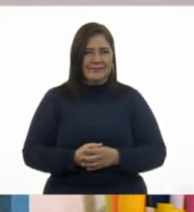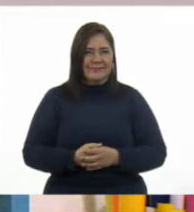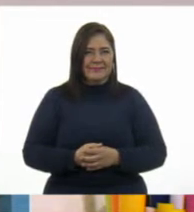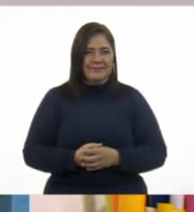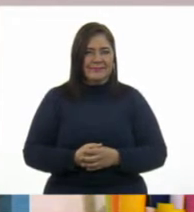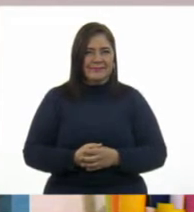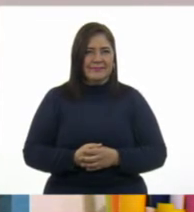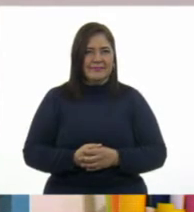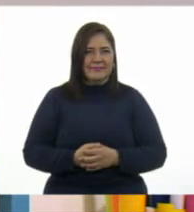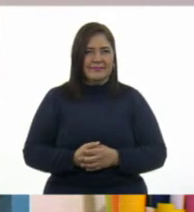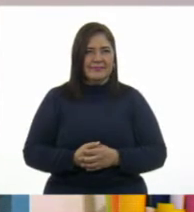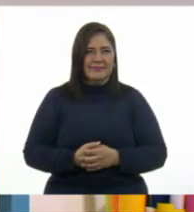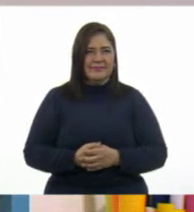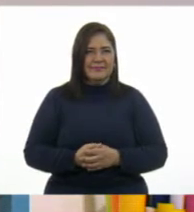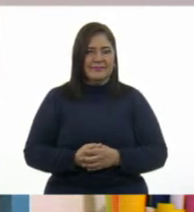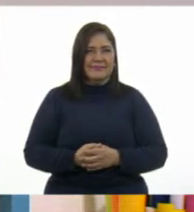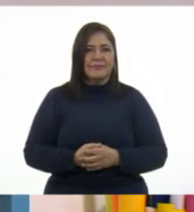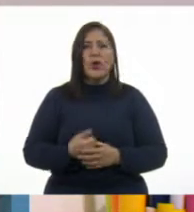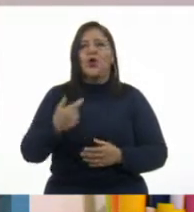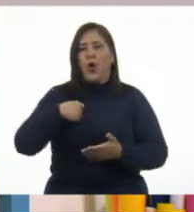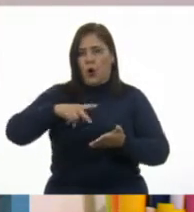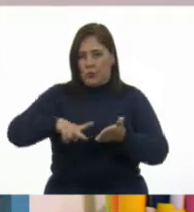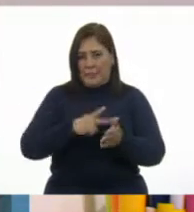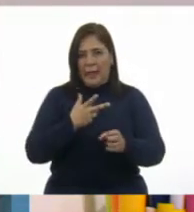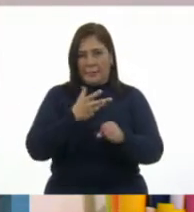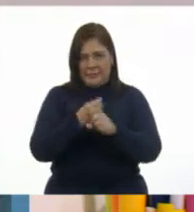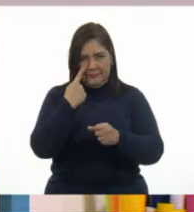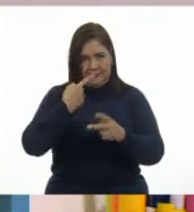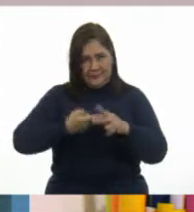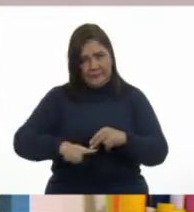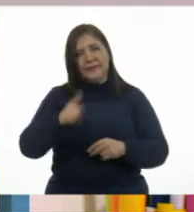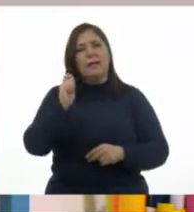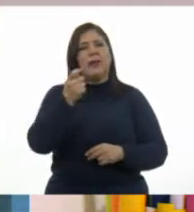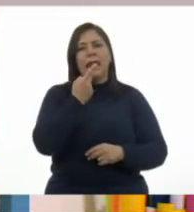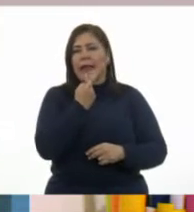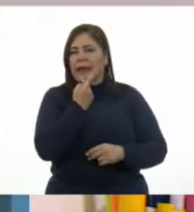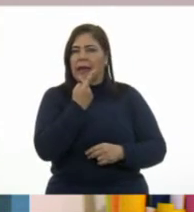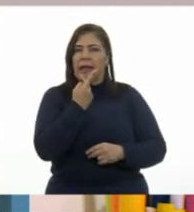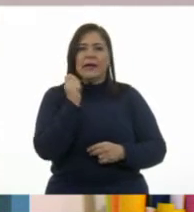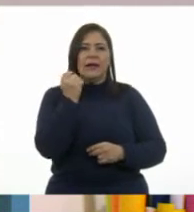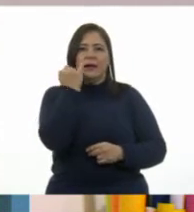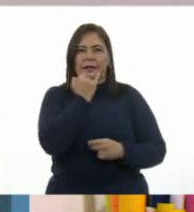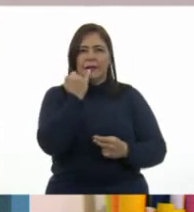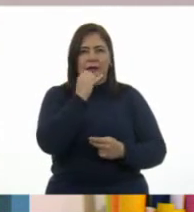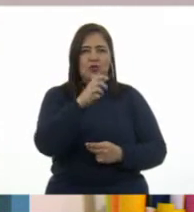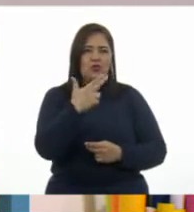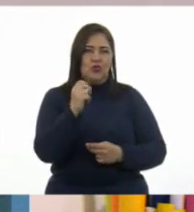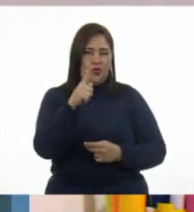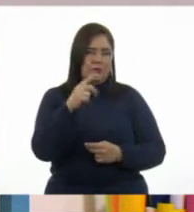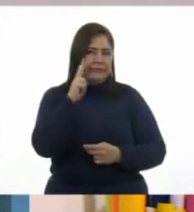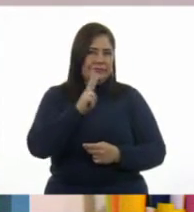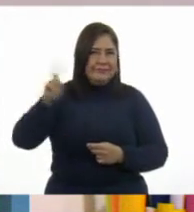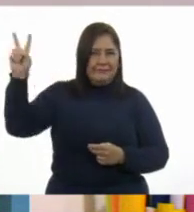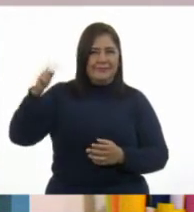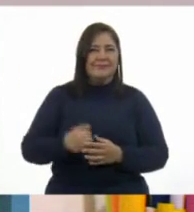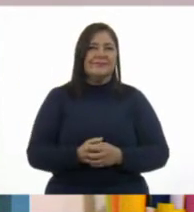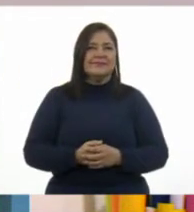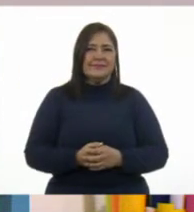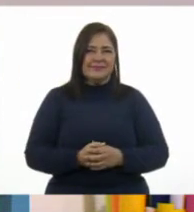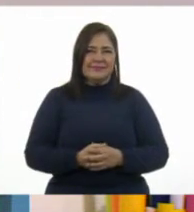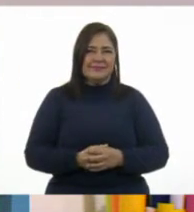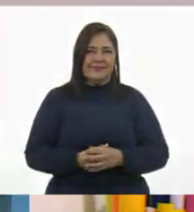yaki. Vuelvo a iniciar. Y li pimel, hinyut, chahuk, sumka,